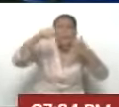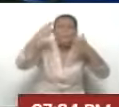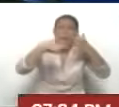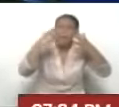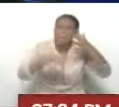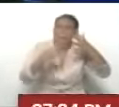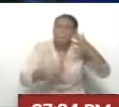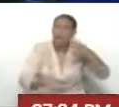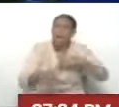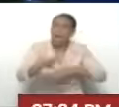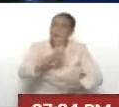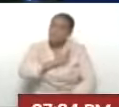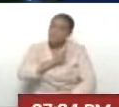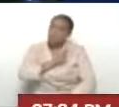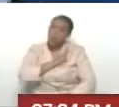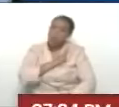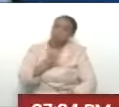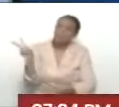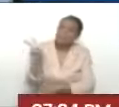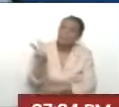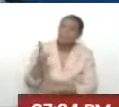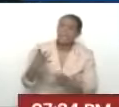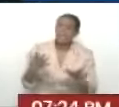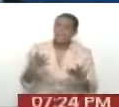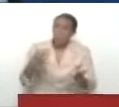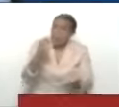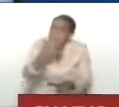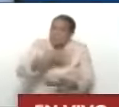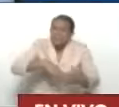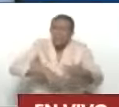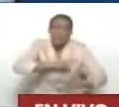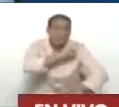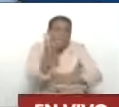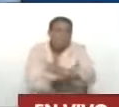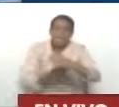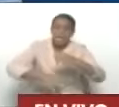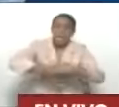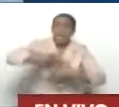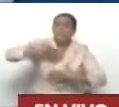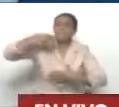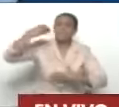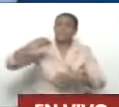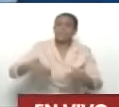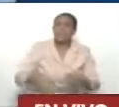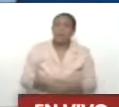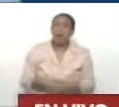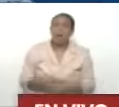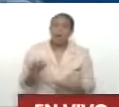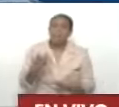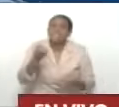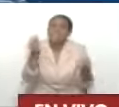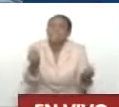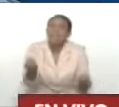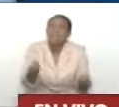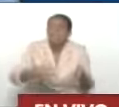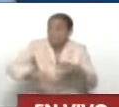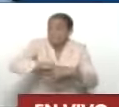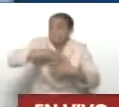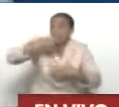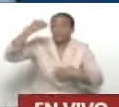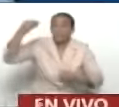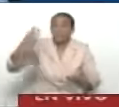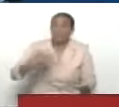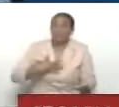inmunidad interna de un país. Su inmunidad espiritual. Exacto. Porque al final, ¿qué resistió en Venezuela? La espiritualidad